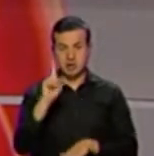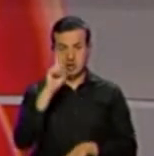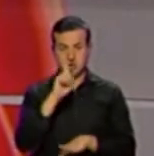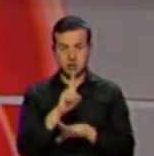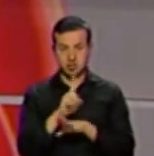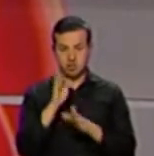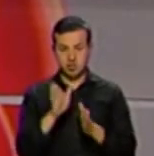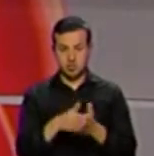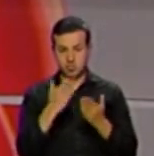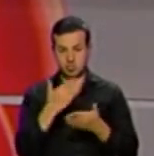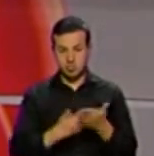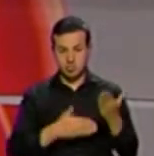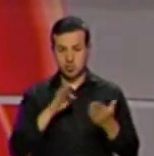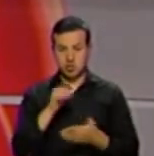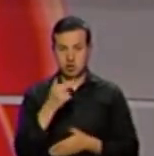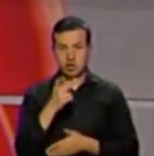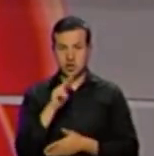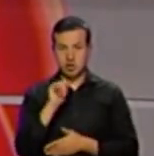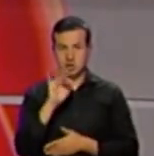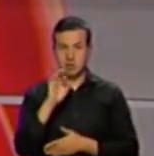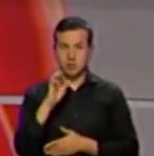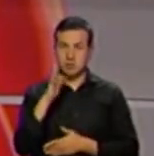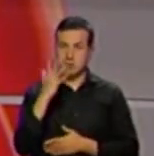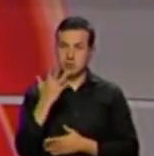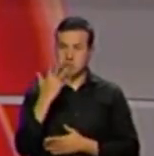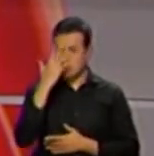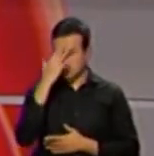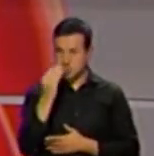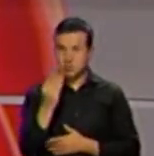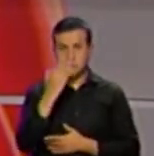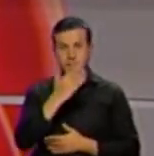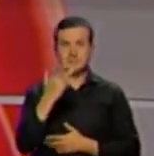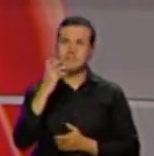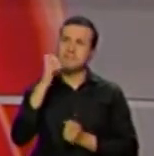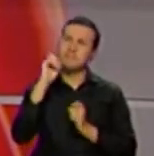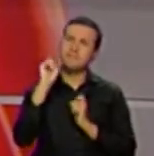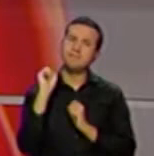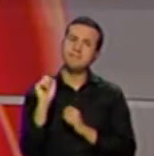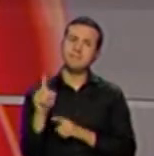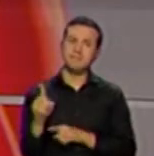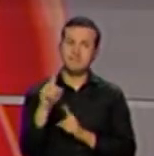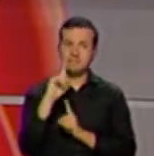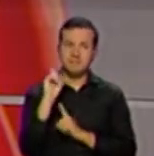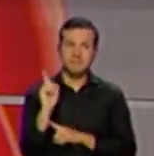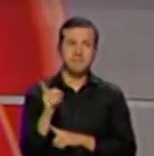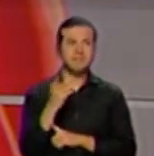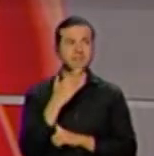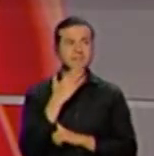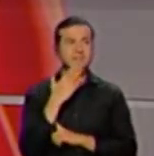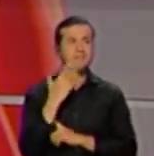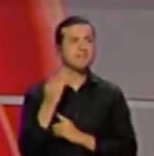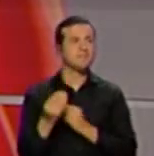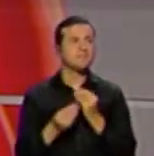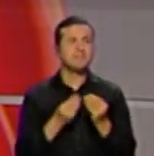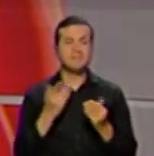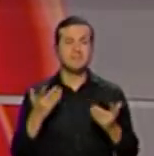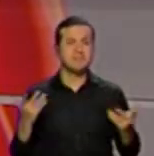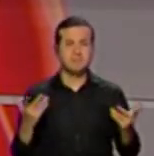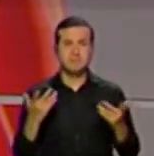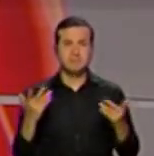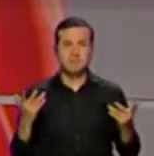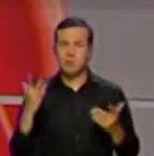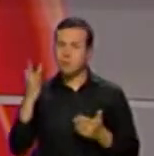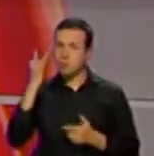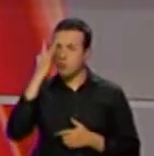de diario El Telégrafo, a quien le damos los buenos días y le queremos preguntar cómo se explica la